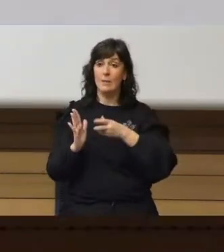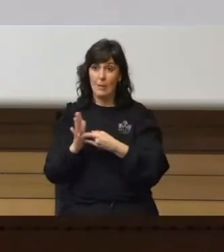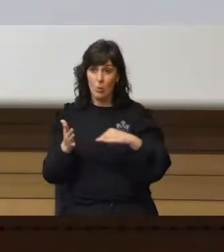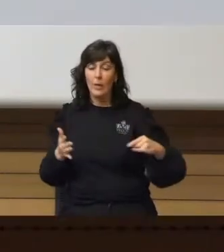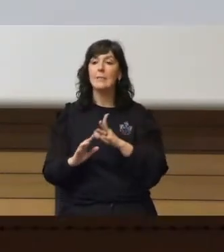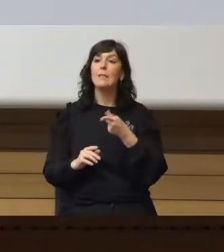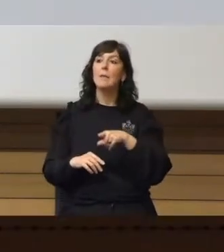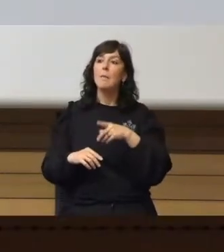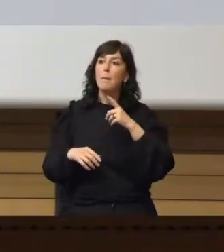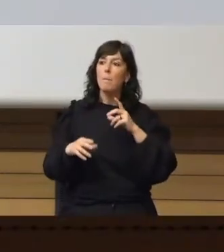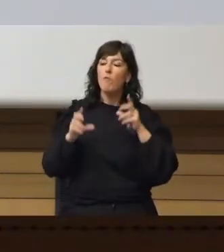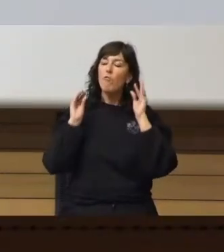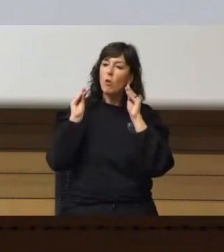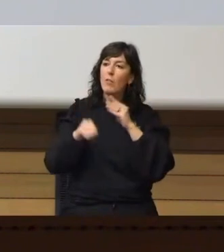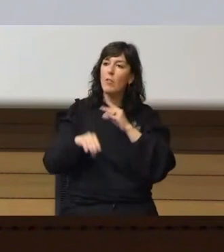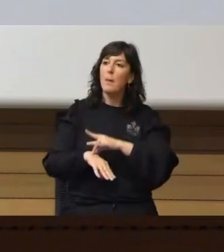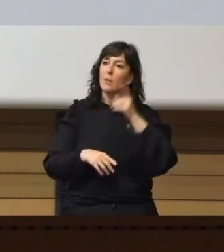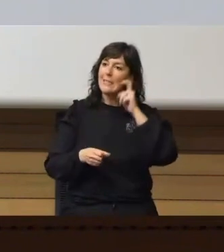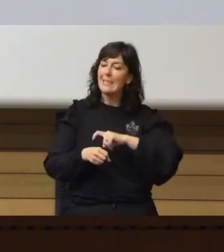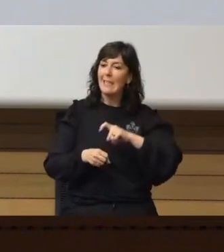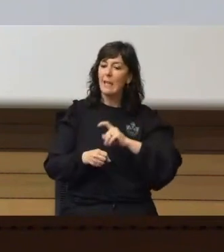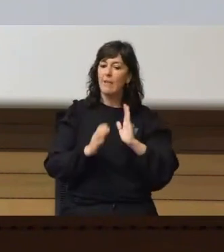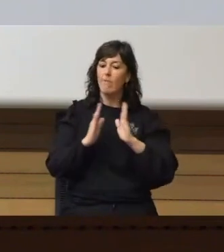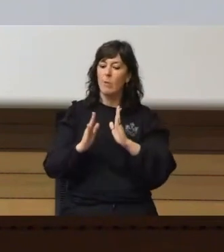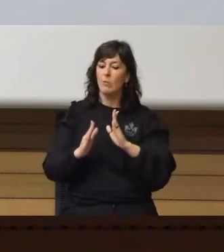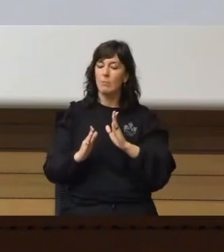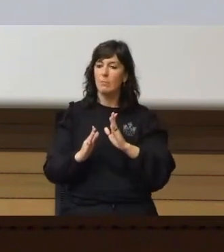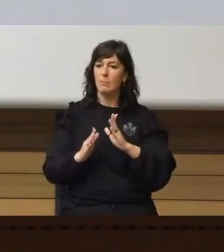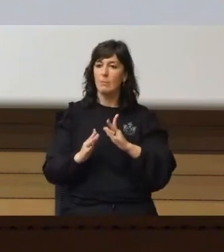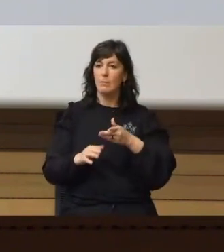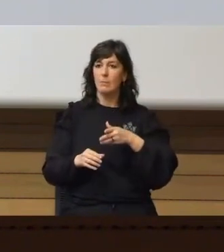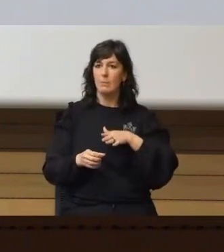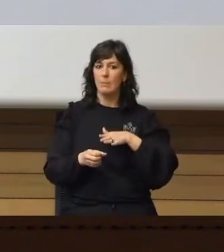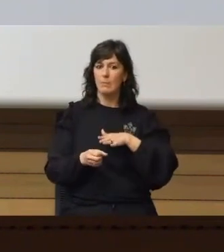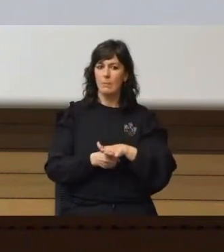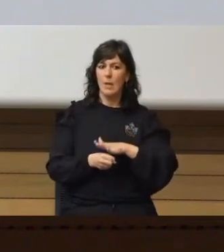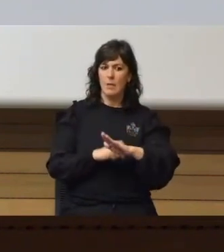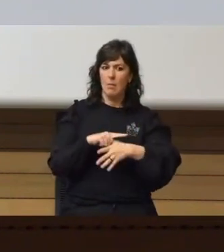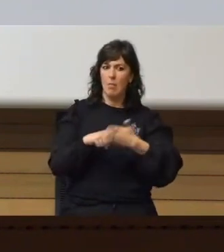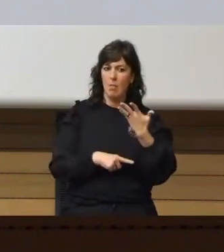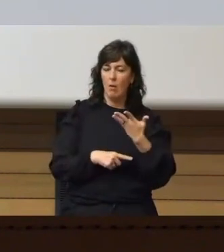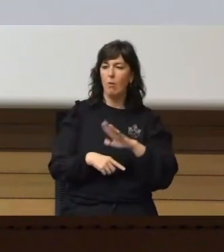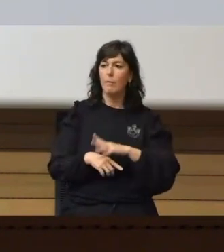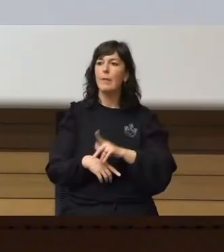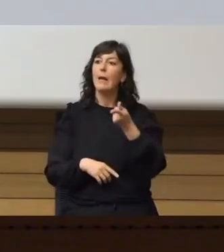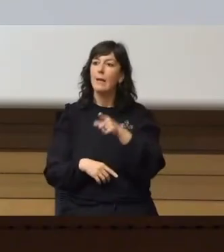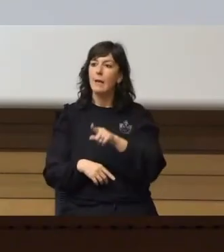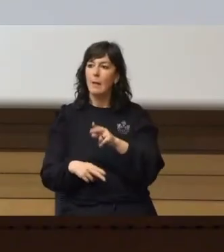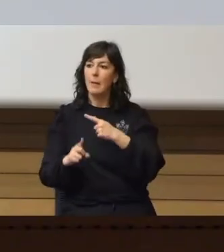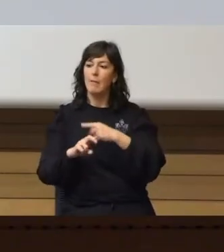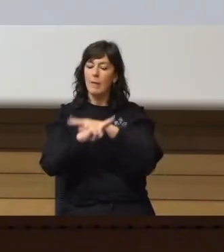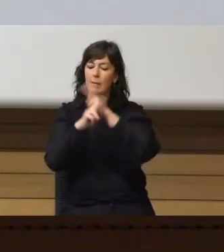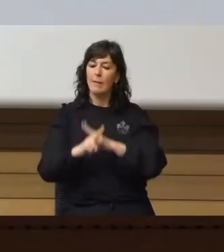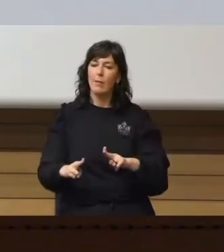médicos psiquiatras en el modelo de intervención terapéutica de las 5 A's en el Estado italiano. También a nivel internacional, entre